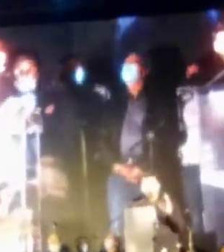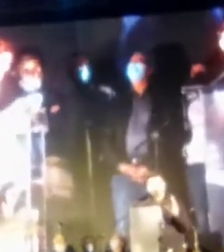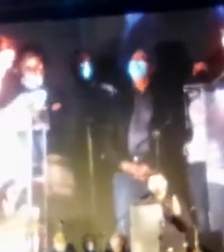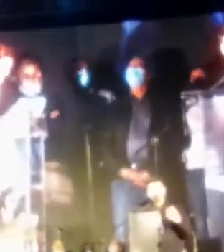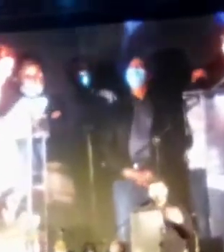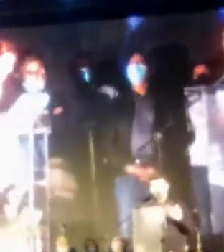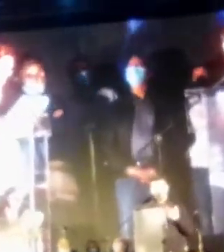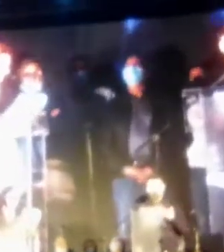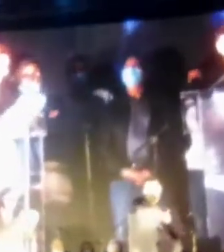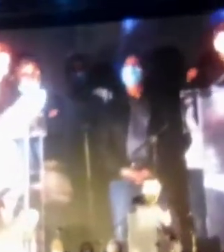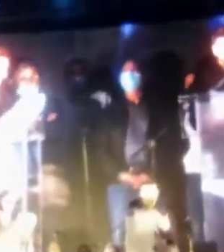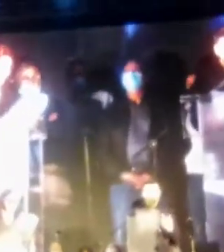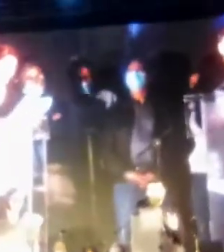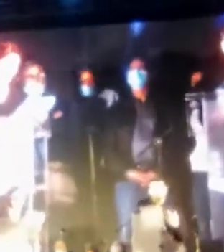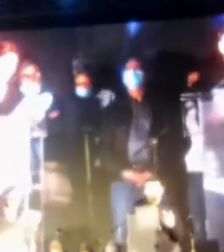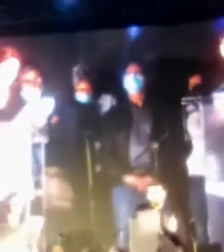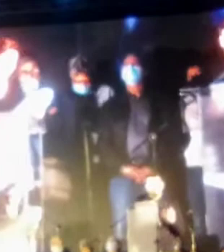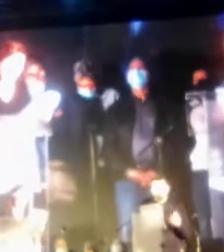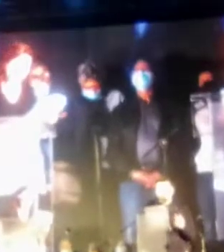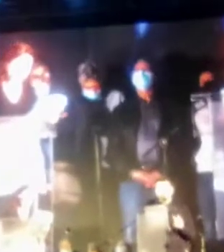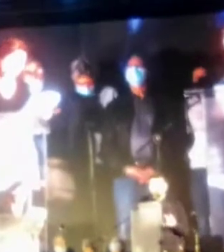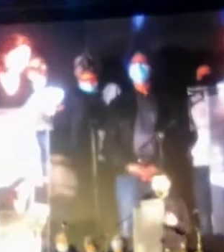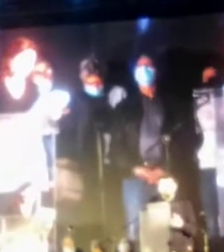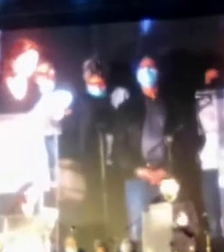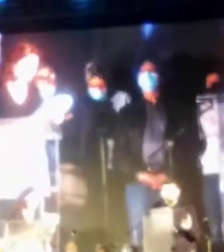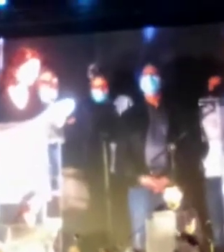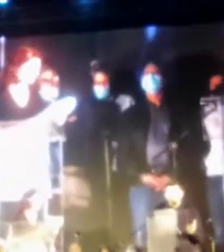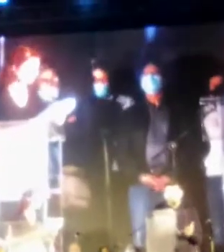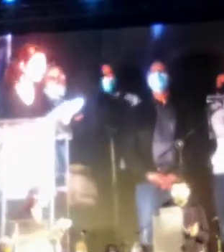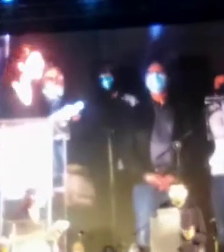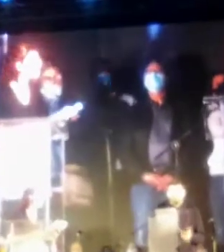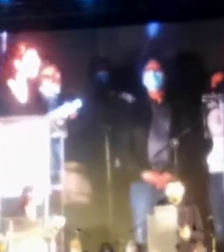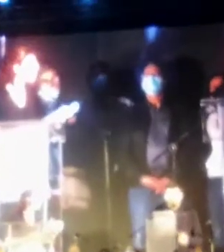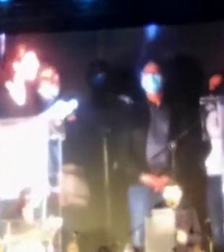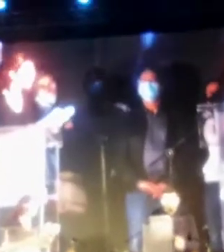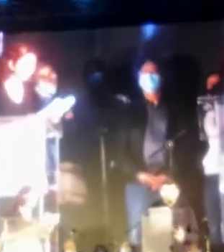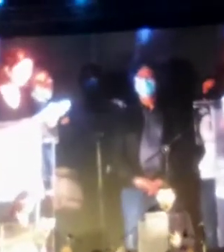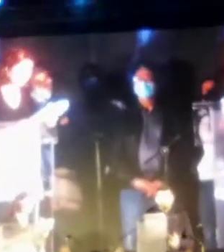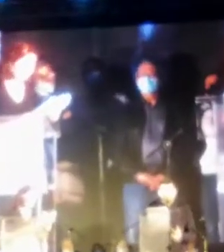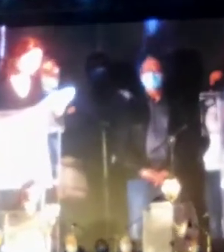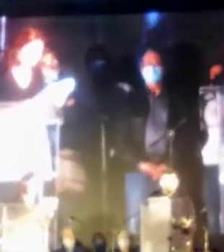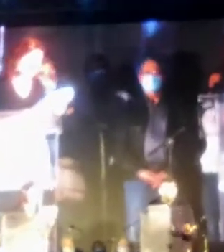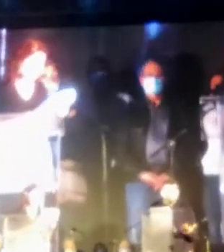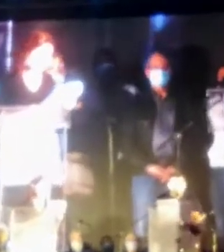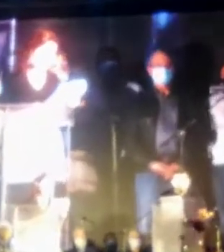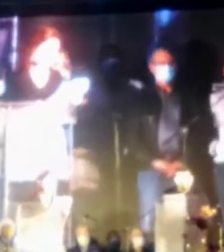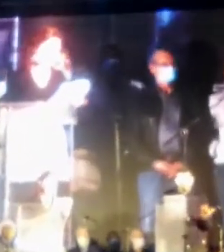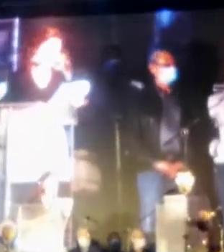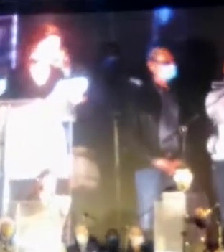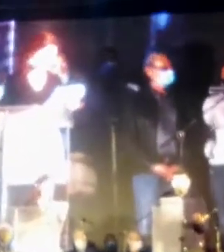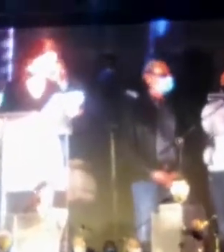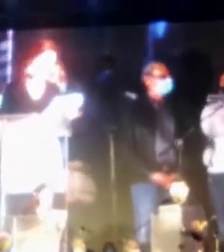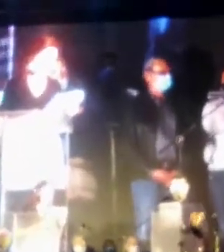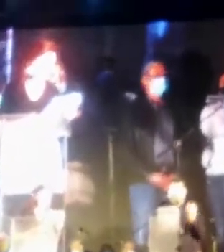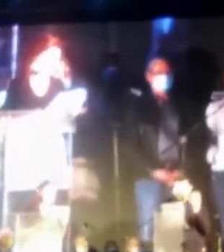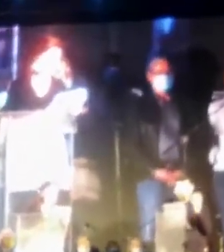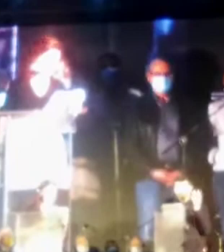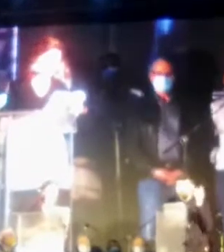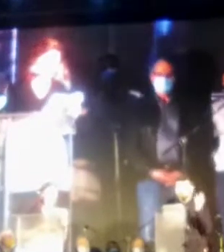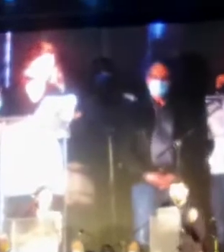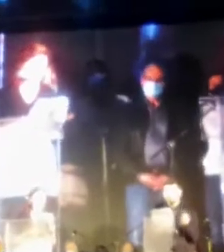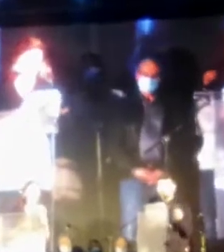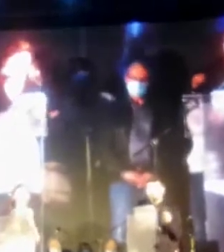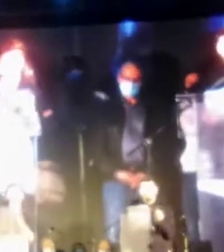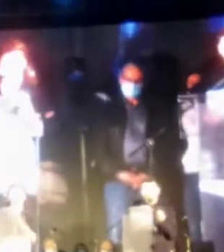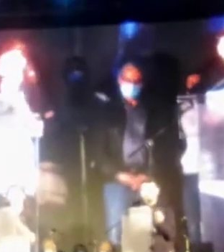una relación de dependencia laboral hay una situación de evidente desigualdad y de poder en beneficio de quien emplea. La